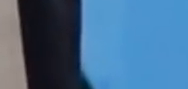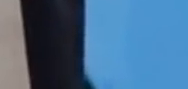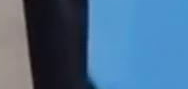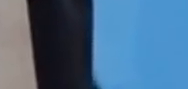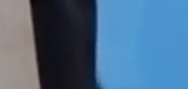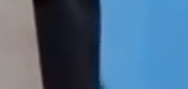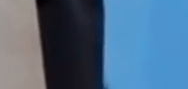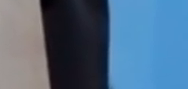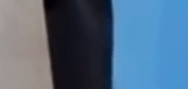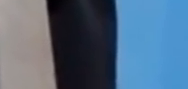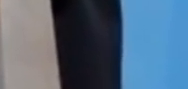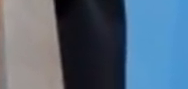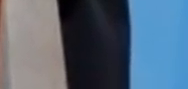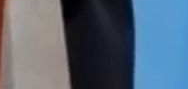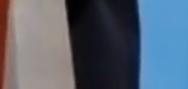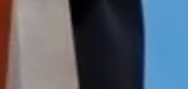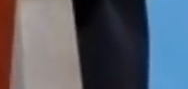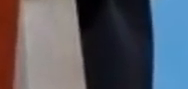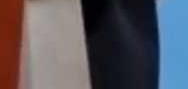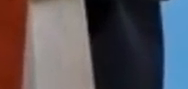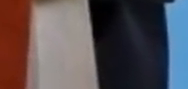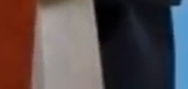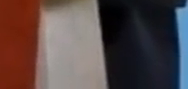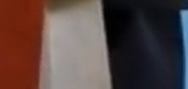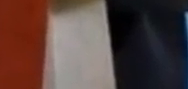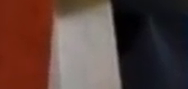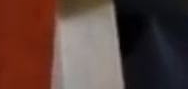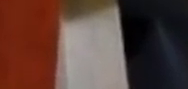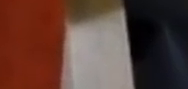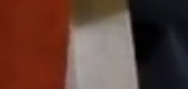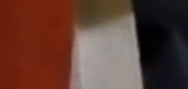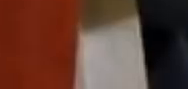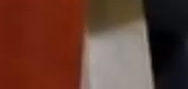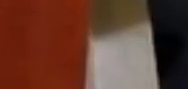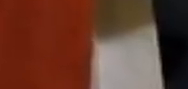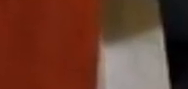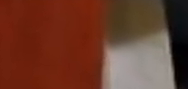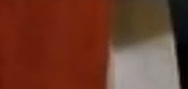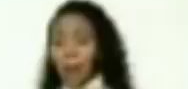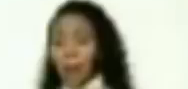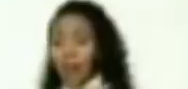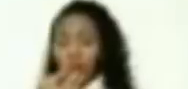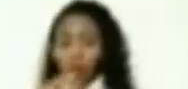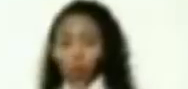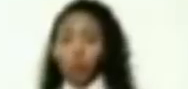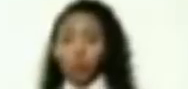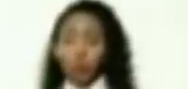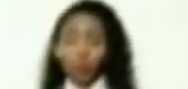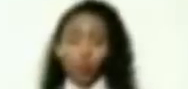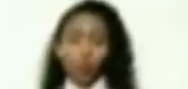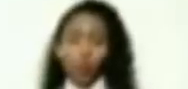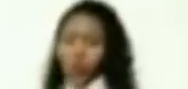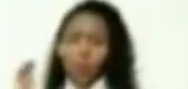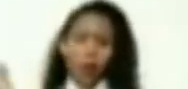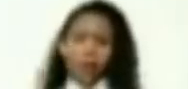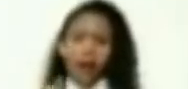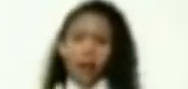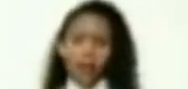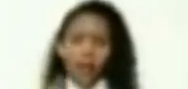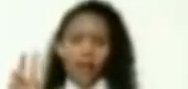hacen nada bien a la ciudadanía. Eso es lo que analizaremos el día de hoy. Veamos. No vamos a traer ninguna vacuna a